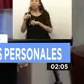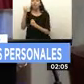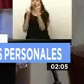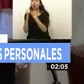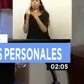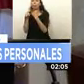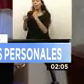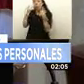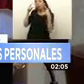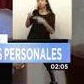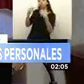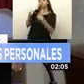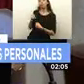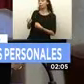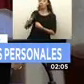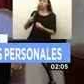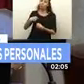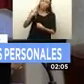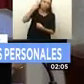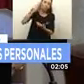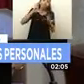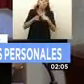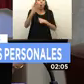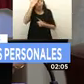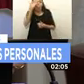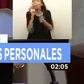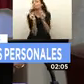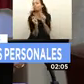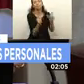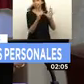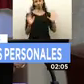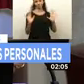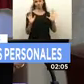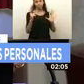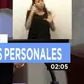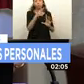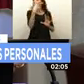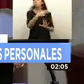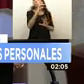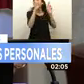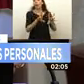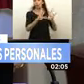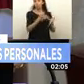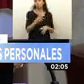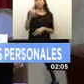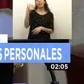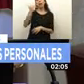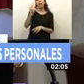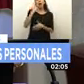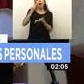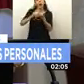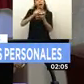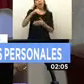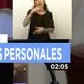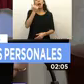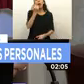ideológicas políticas o culturales ya lo hab explicado Arturo jaureche mejor que yo y si no les gusta jaureche porque les suena